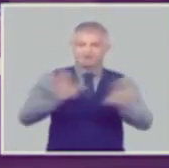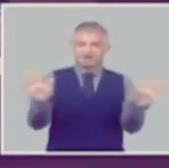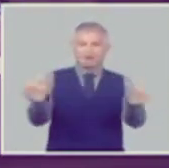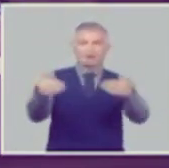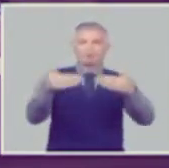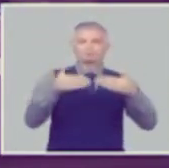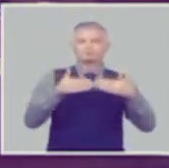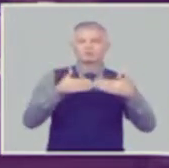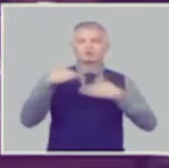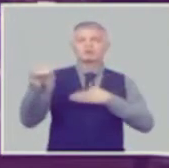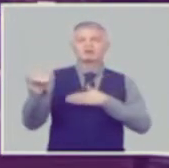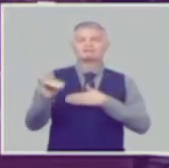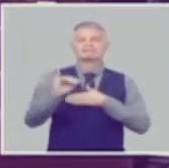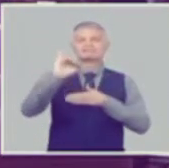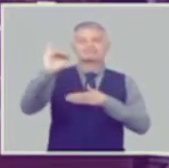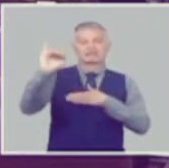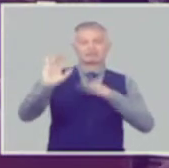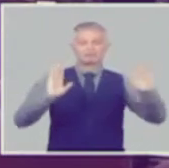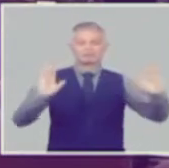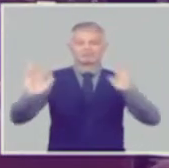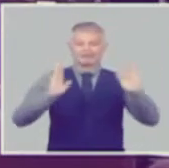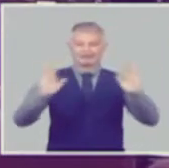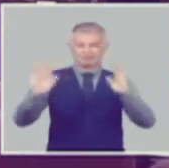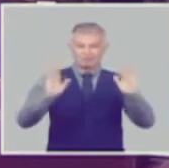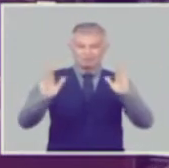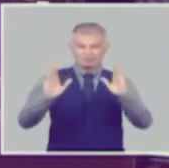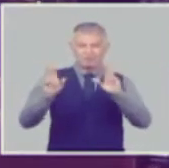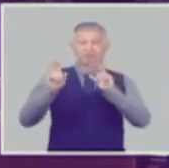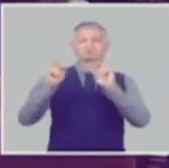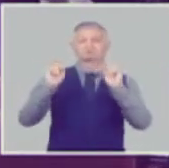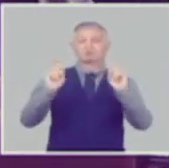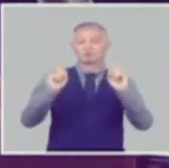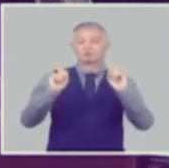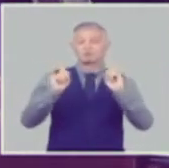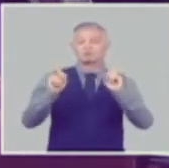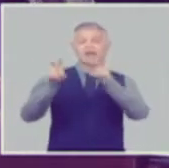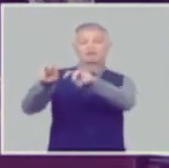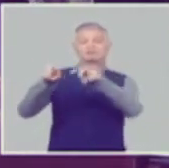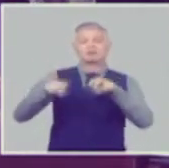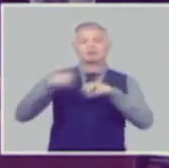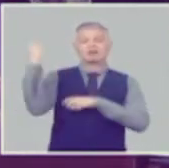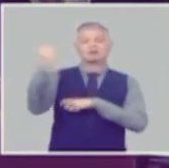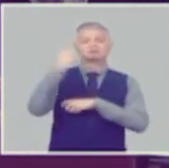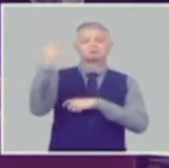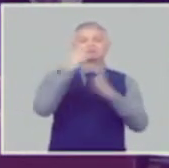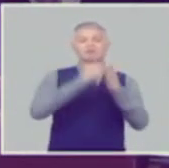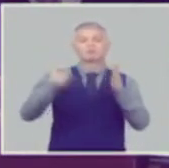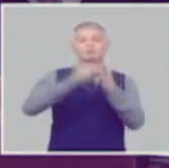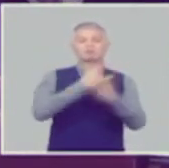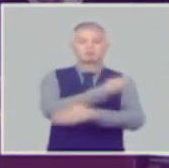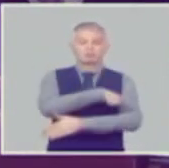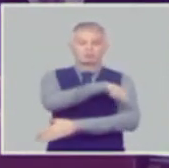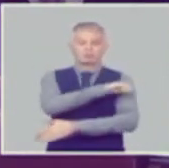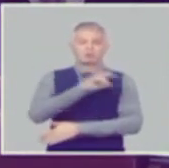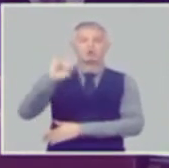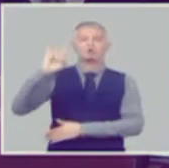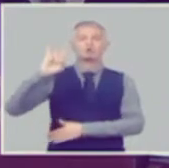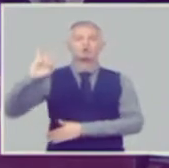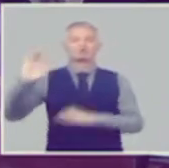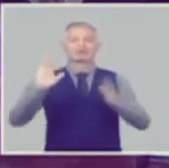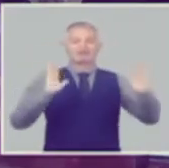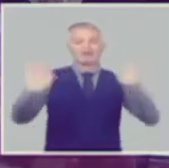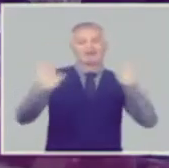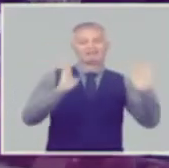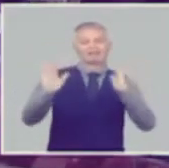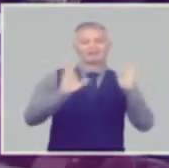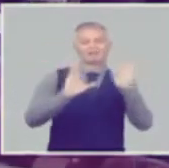el sexto periodo ordinario de sesiones de la Asamblea Nacional del Poder Popular en su novena legislatura.